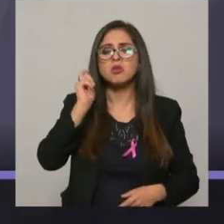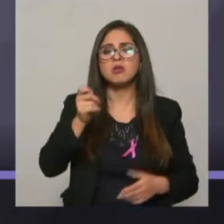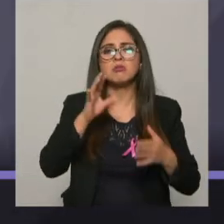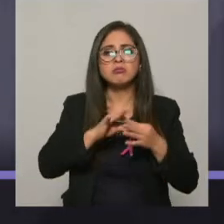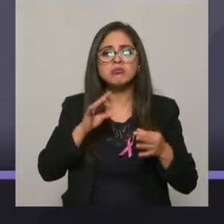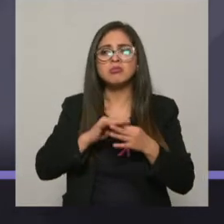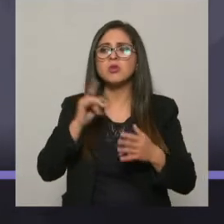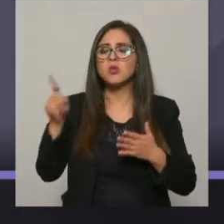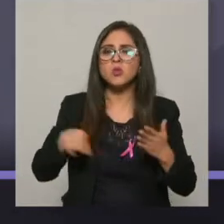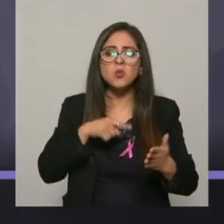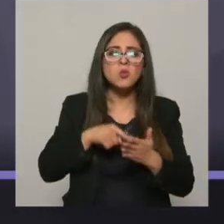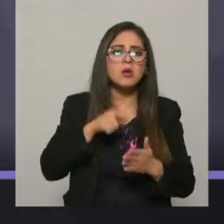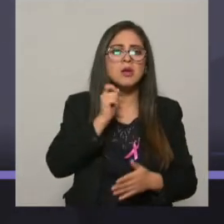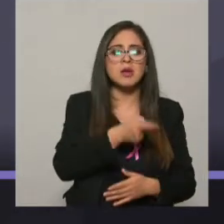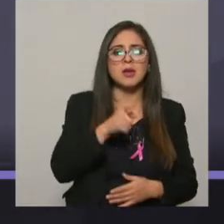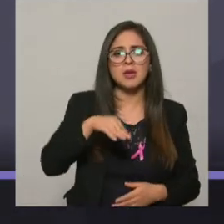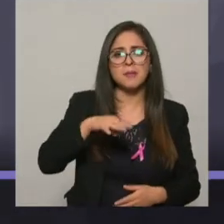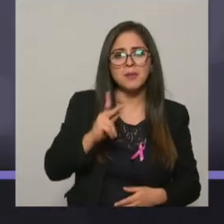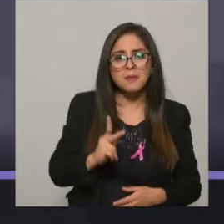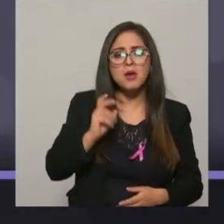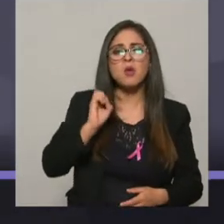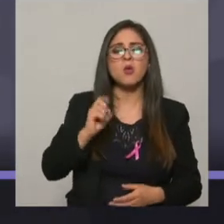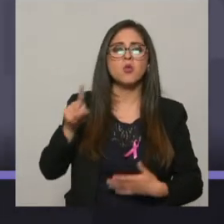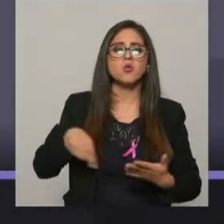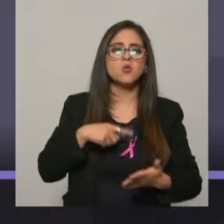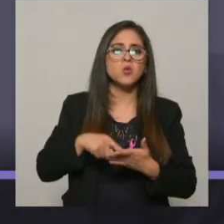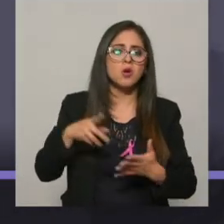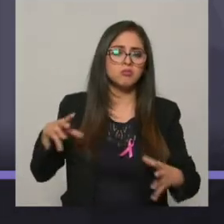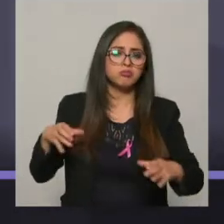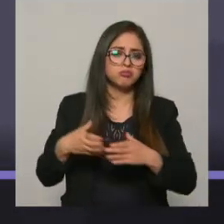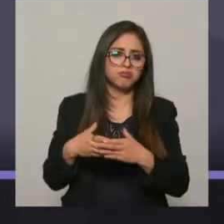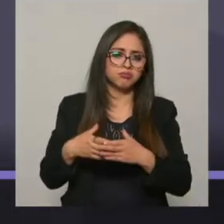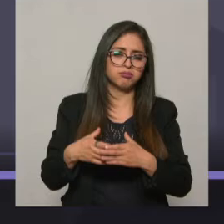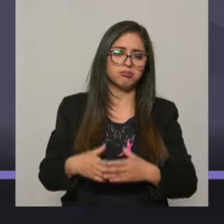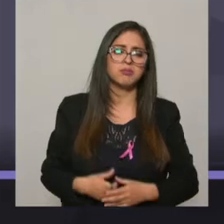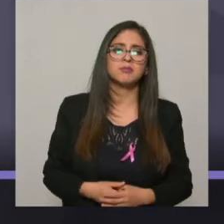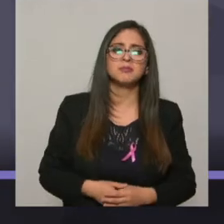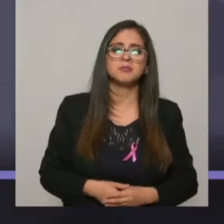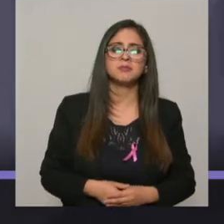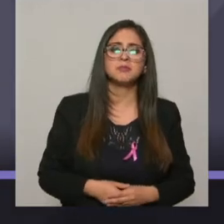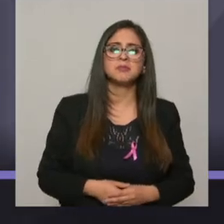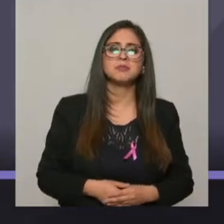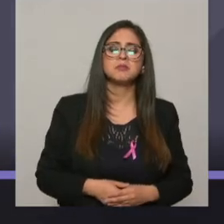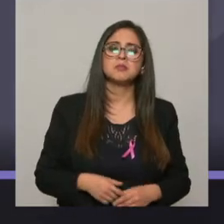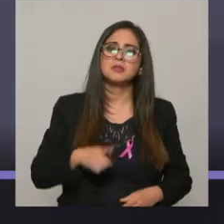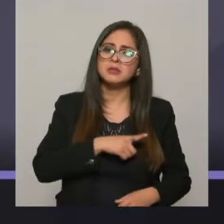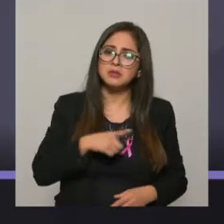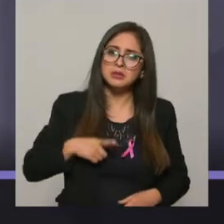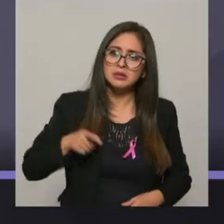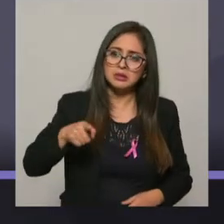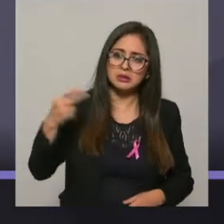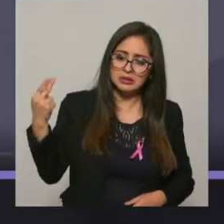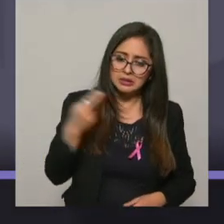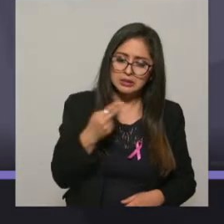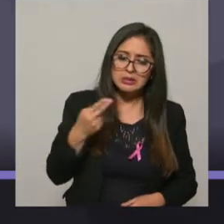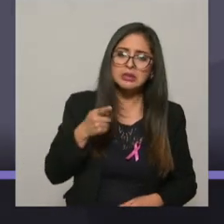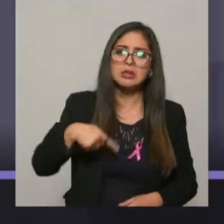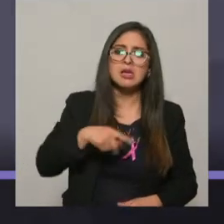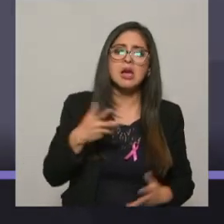lugar, a un ministerio público, a una sede del ministerial, sino se tenía, por la urgencia de los